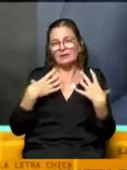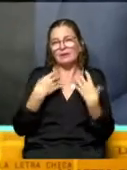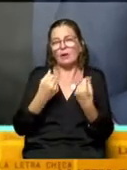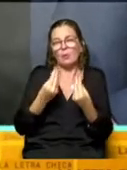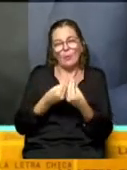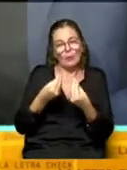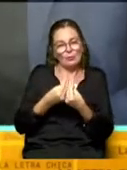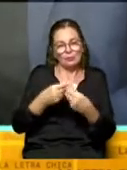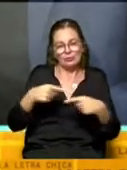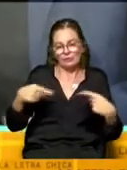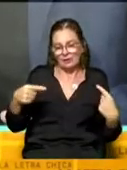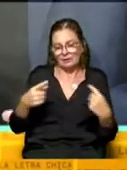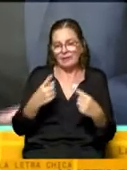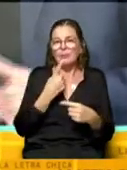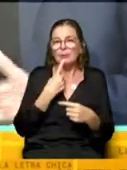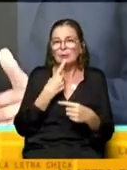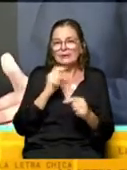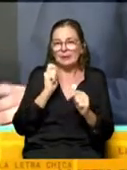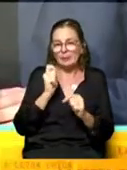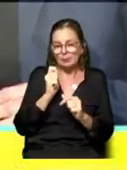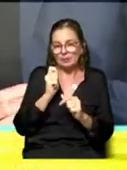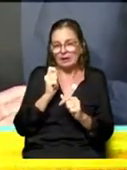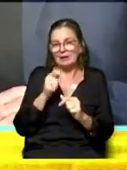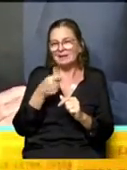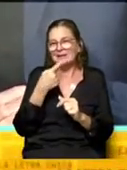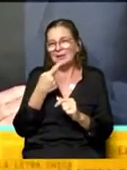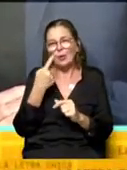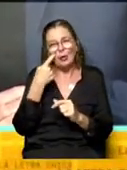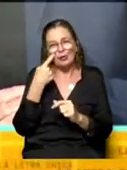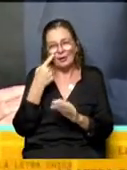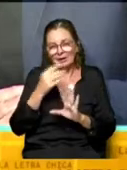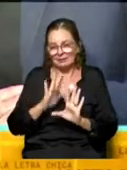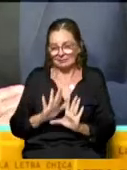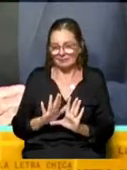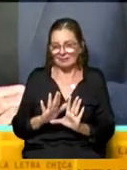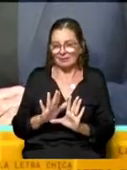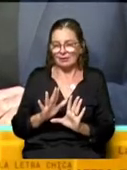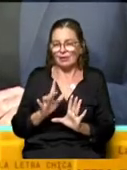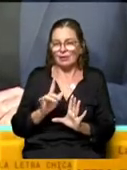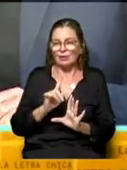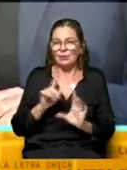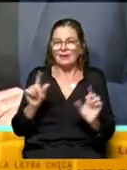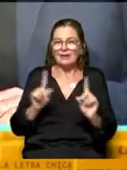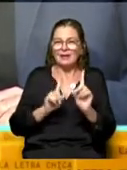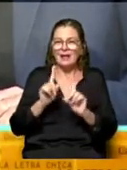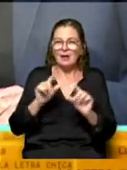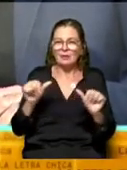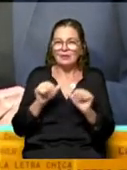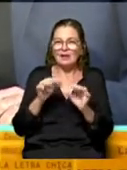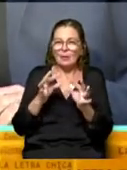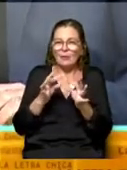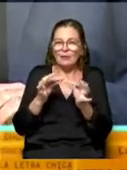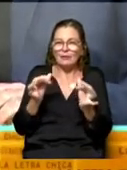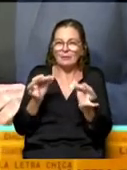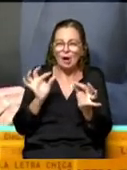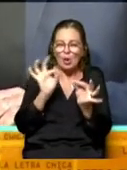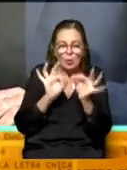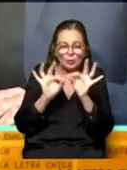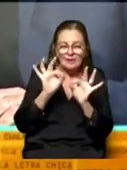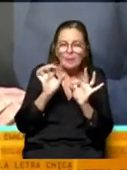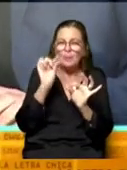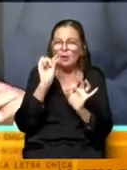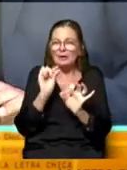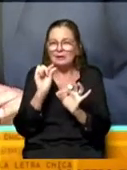montón de políticas públicas que hay que considerar. Y no es una cuestión como de sintonía fina, de pequeños ajustes,